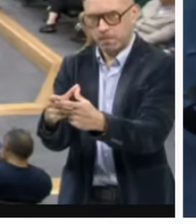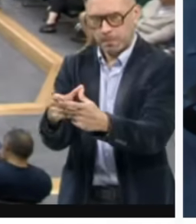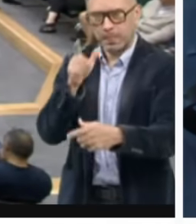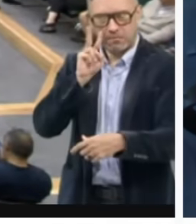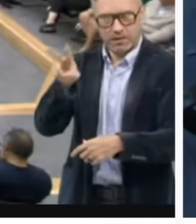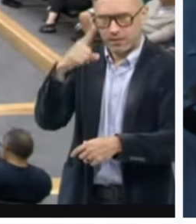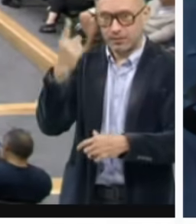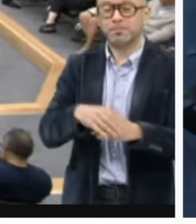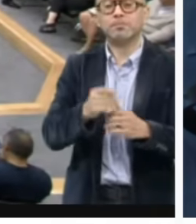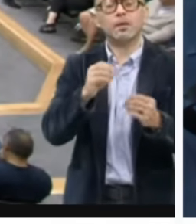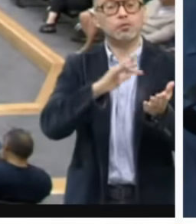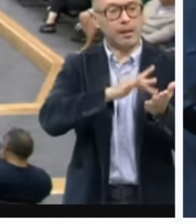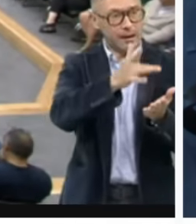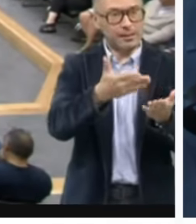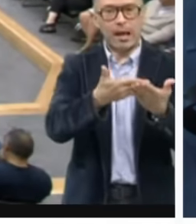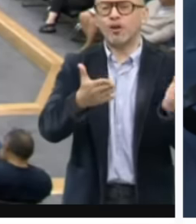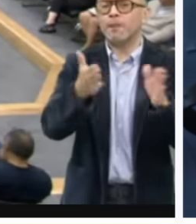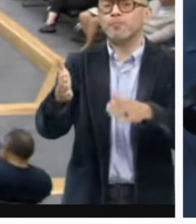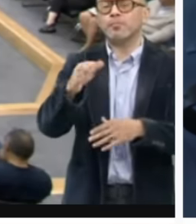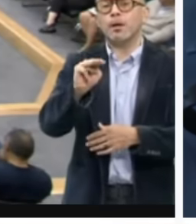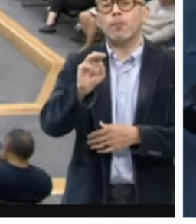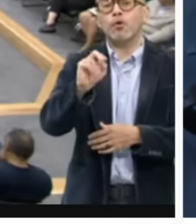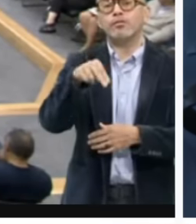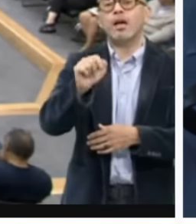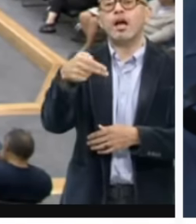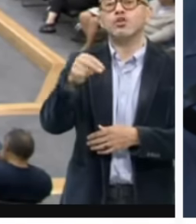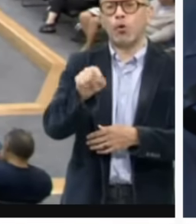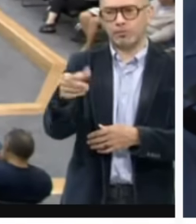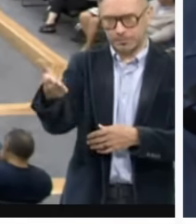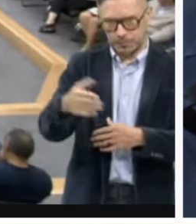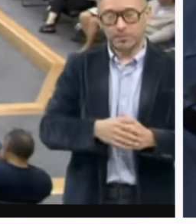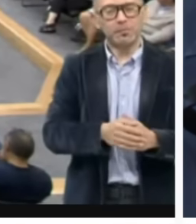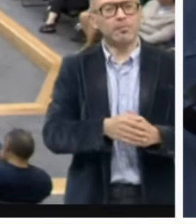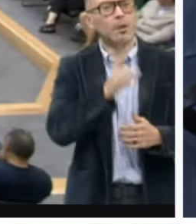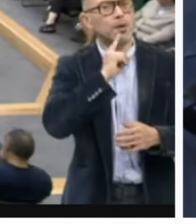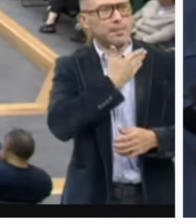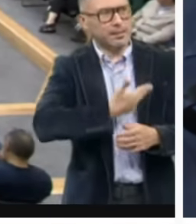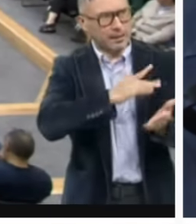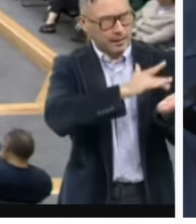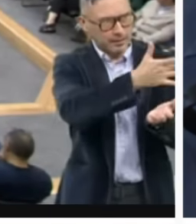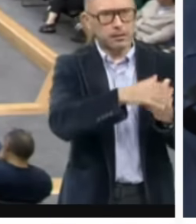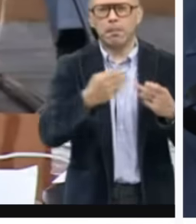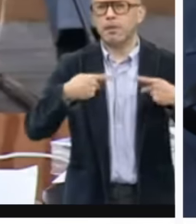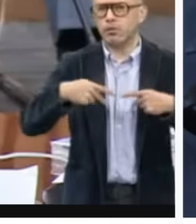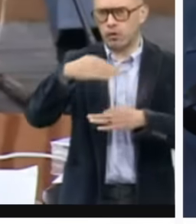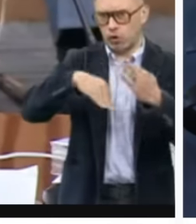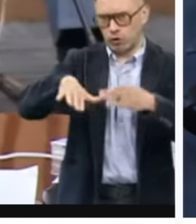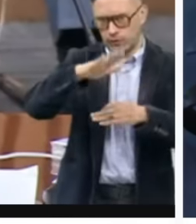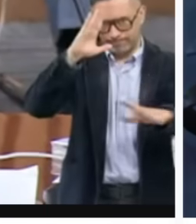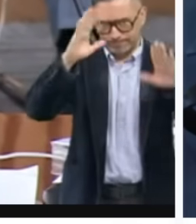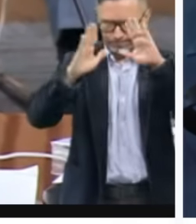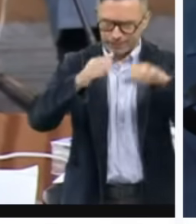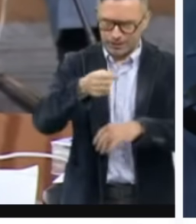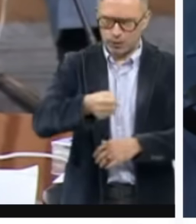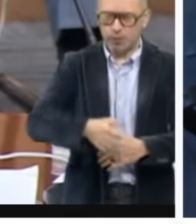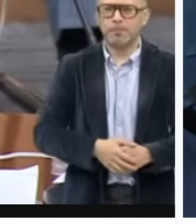Montaño. Gracias, consejera presidenta. Saludo a todas y a todos. Bueno, la respuesta